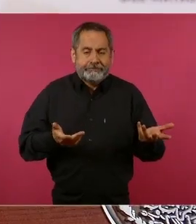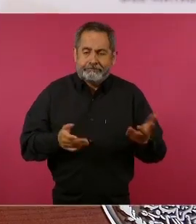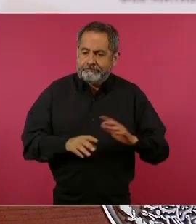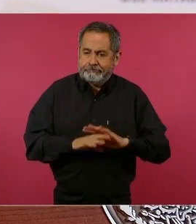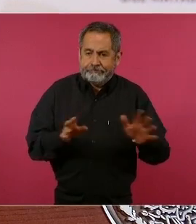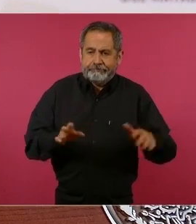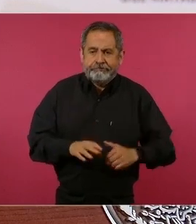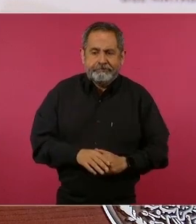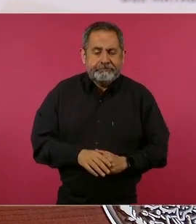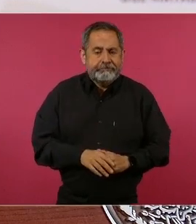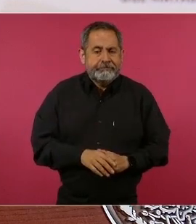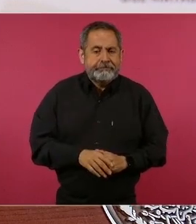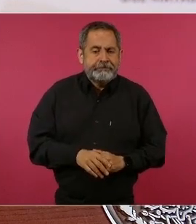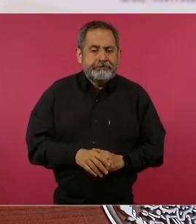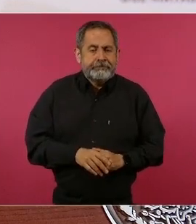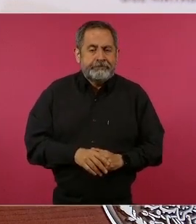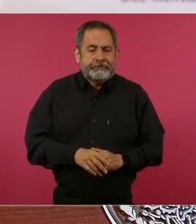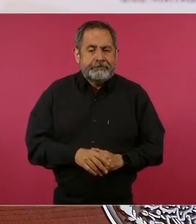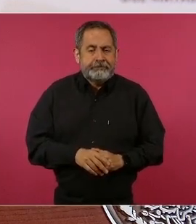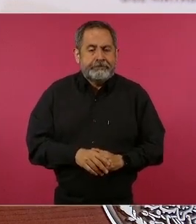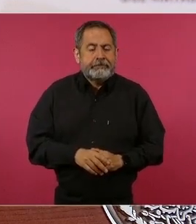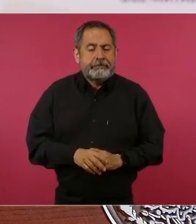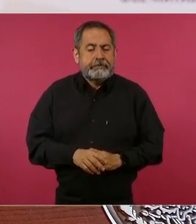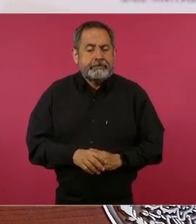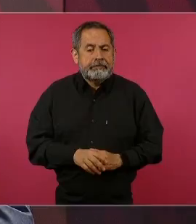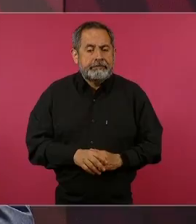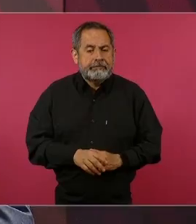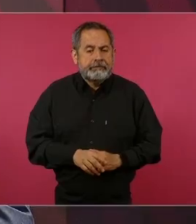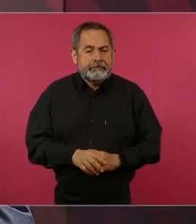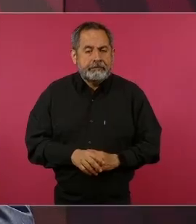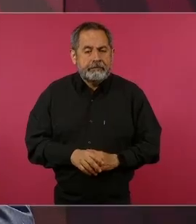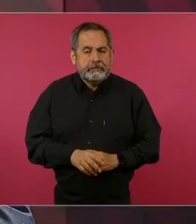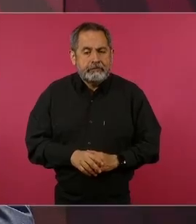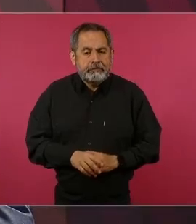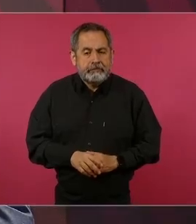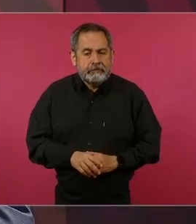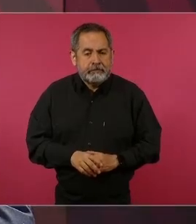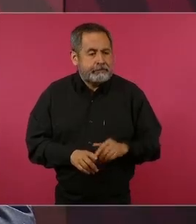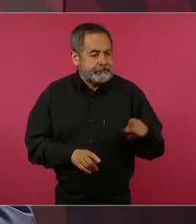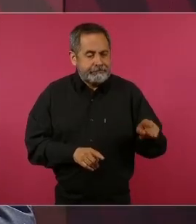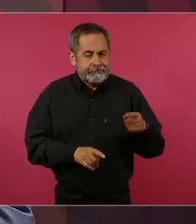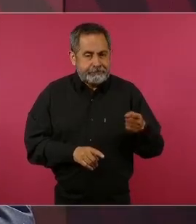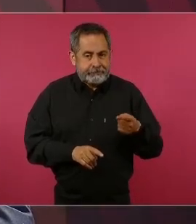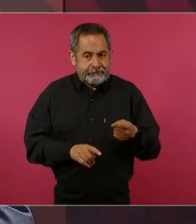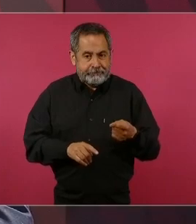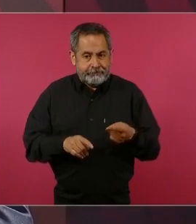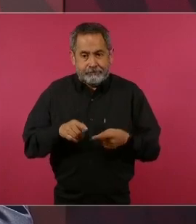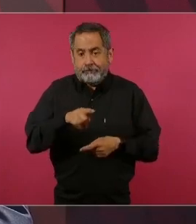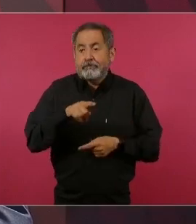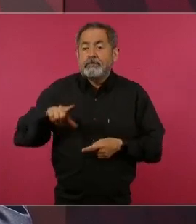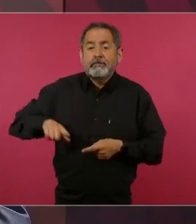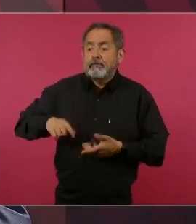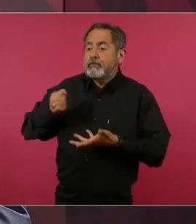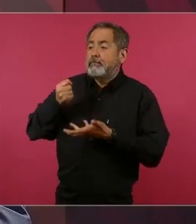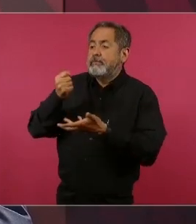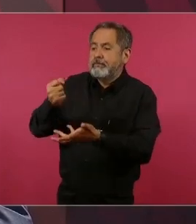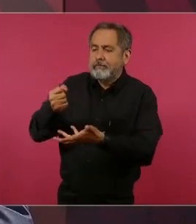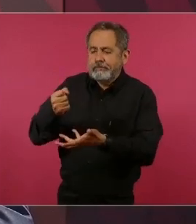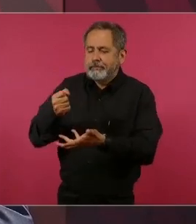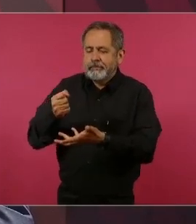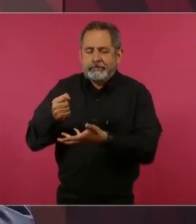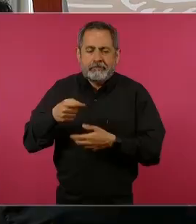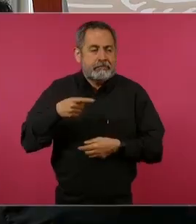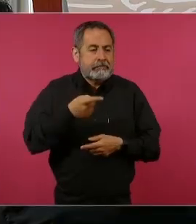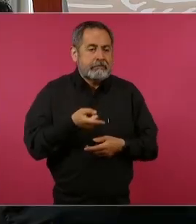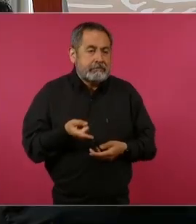porque no fue lo de el presupuesto de los partidos. Eso